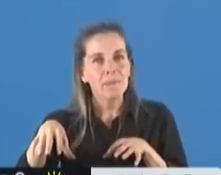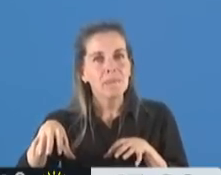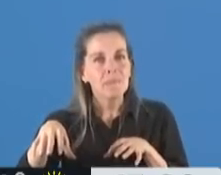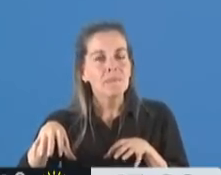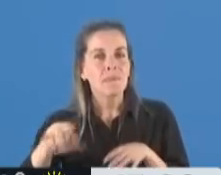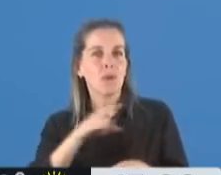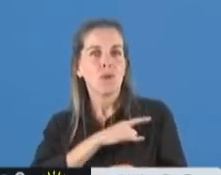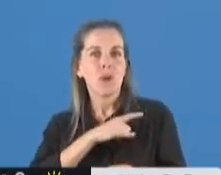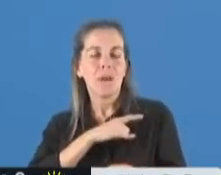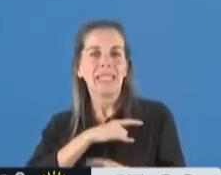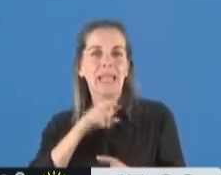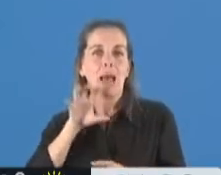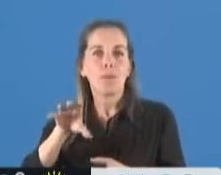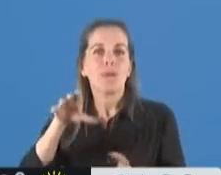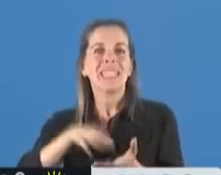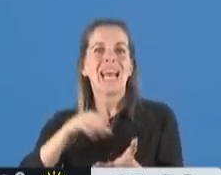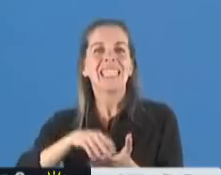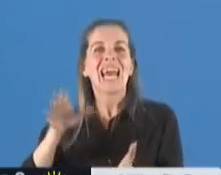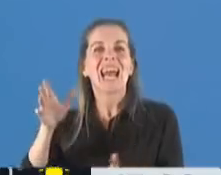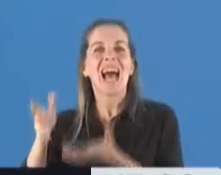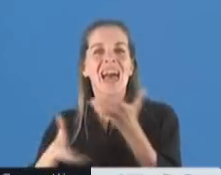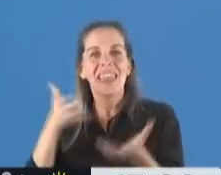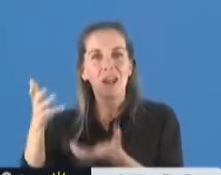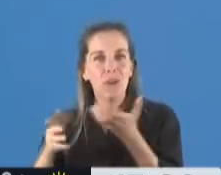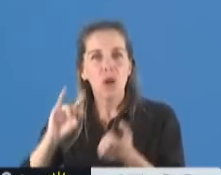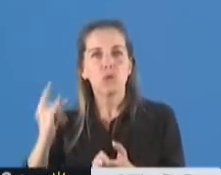de la Universidad de Tierra del Fuego en Ushuaia, pero también haber